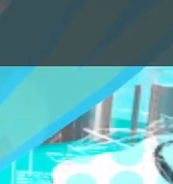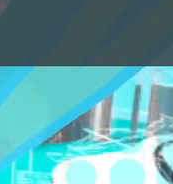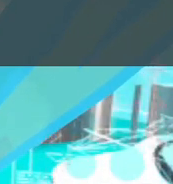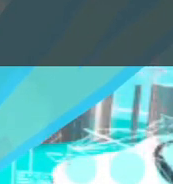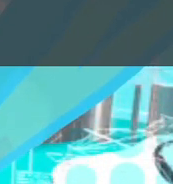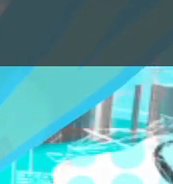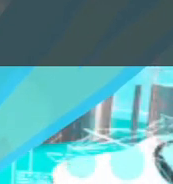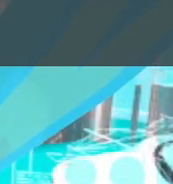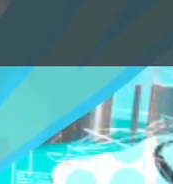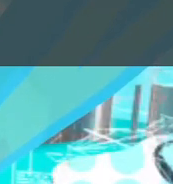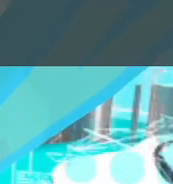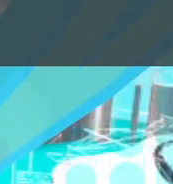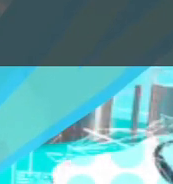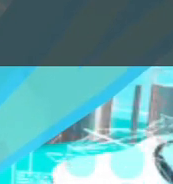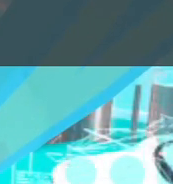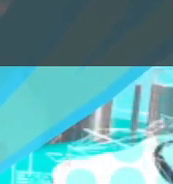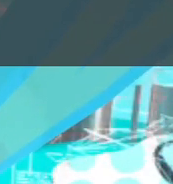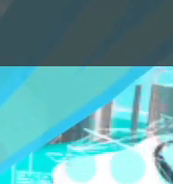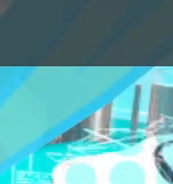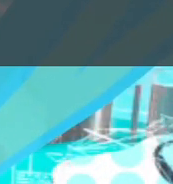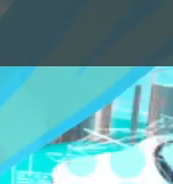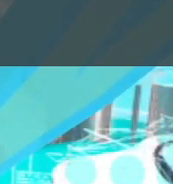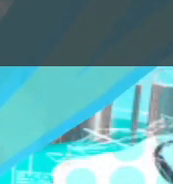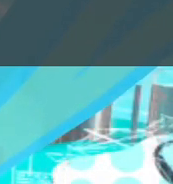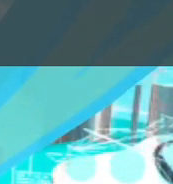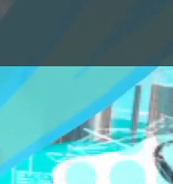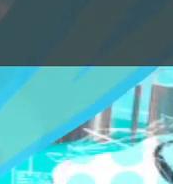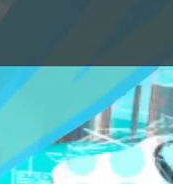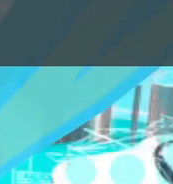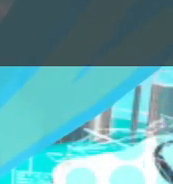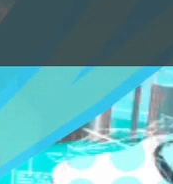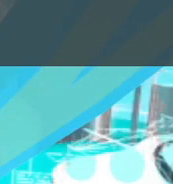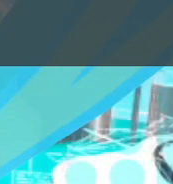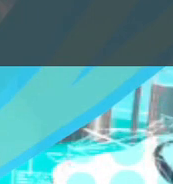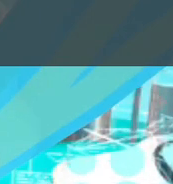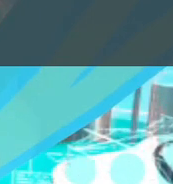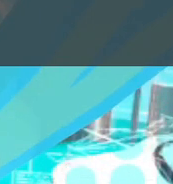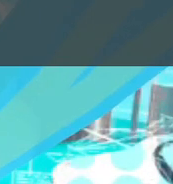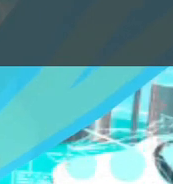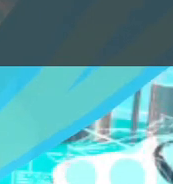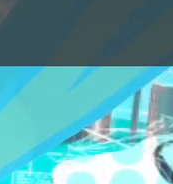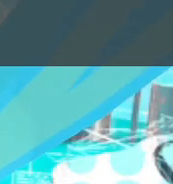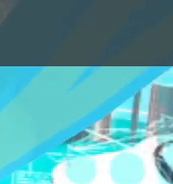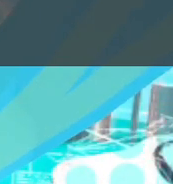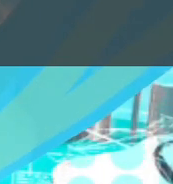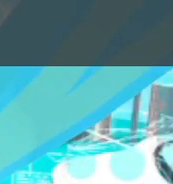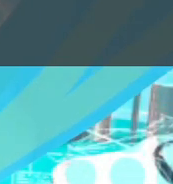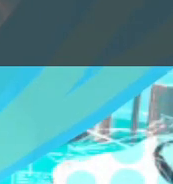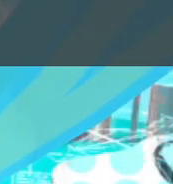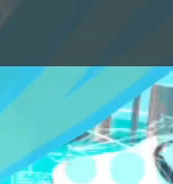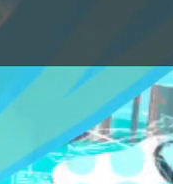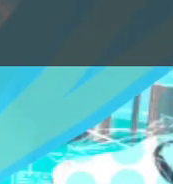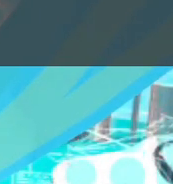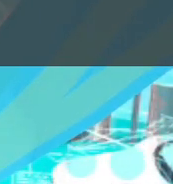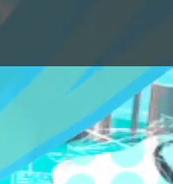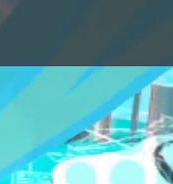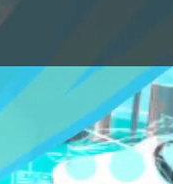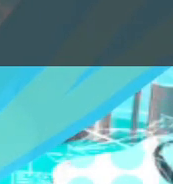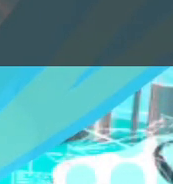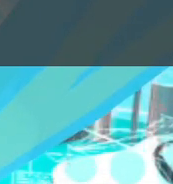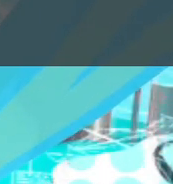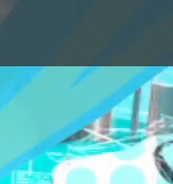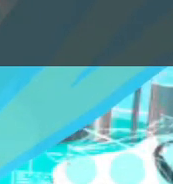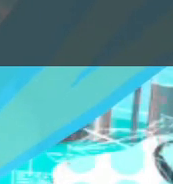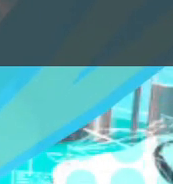ahí, que es el puente con la gente de la Unidad, aunque no necesariamente en la Asamblea, la fracción de la Unidad esté afín a don